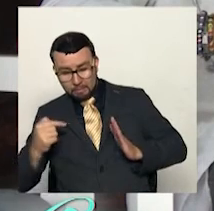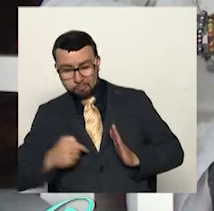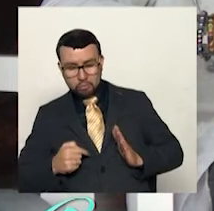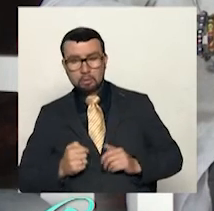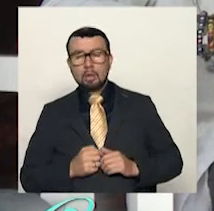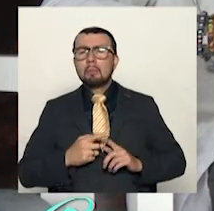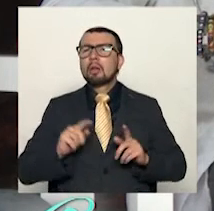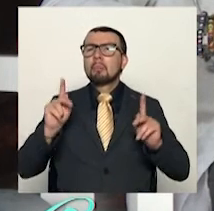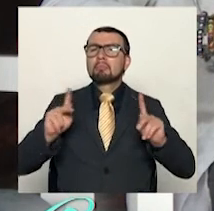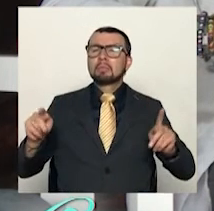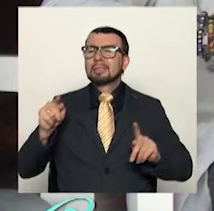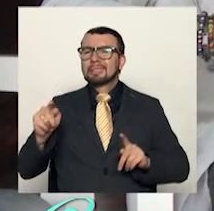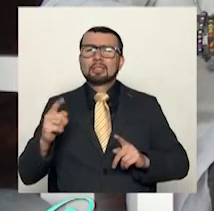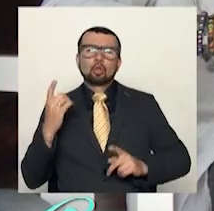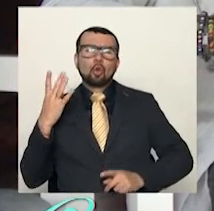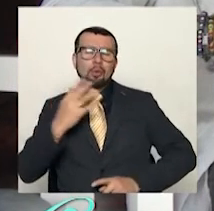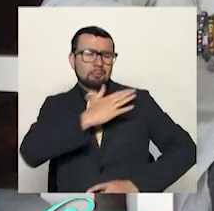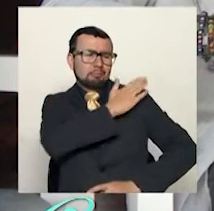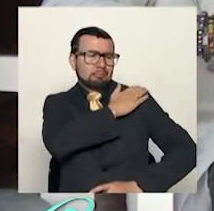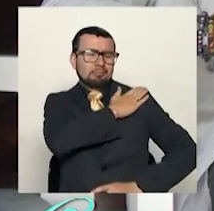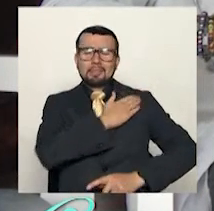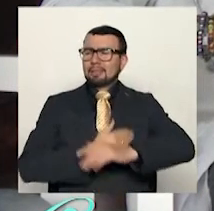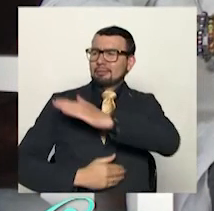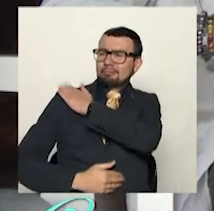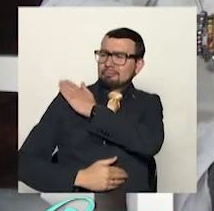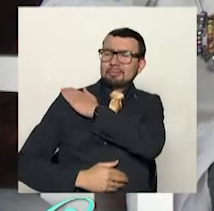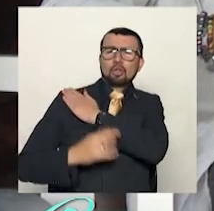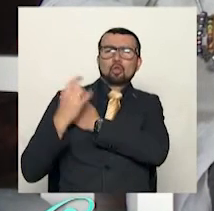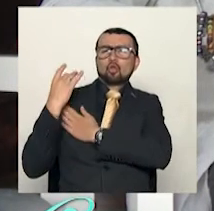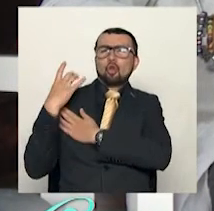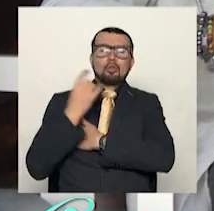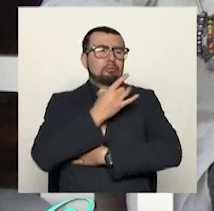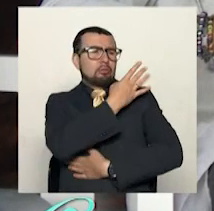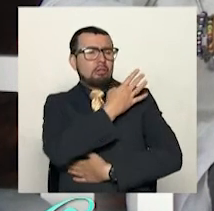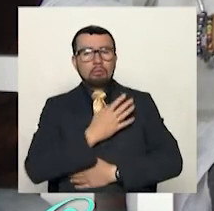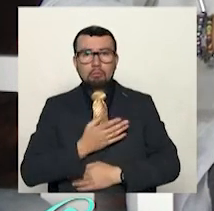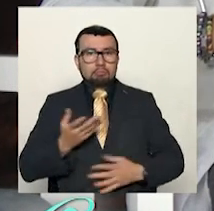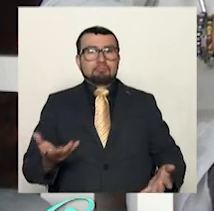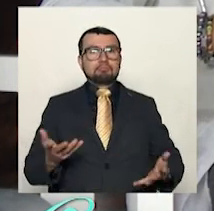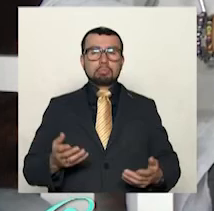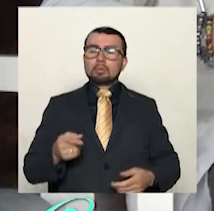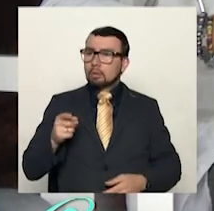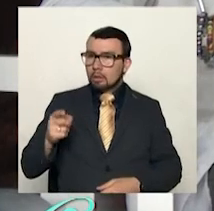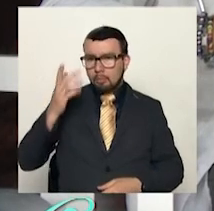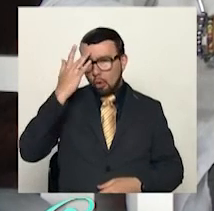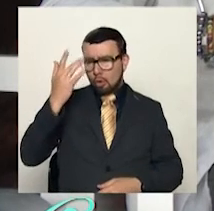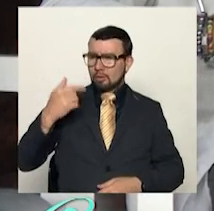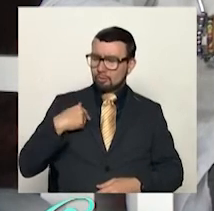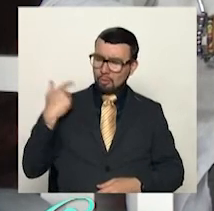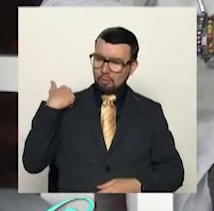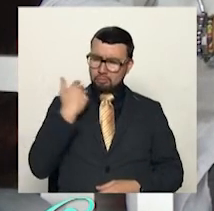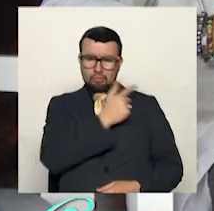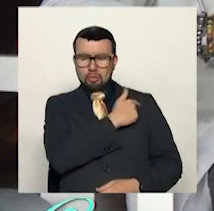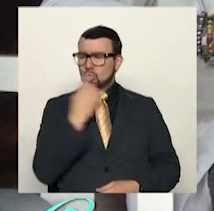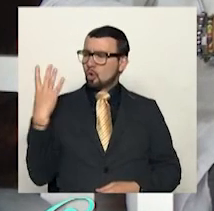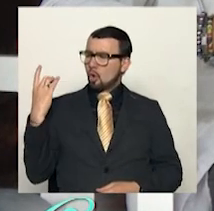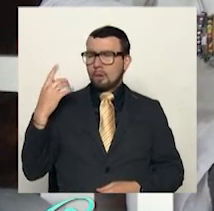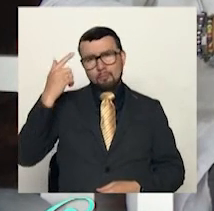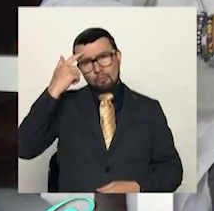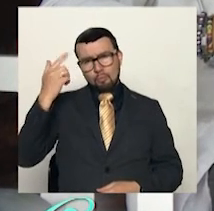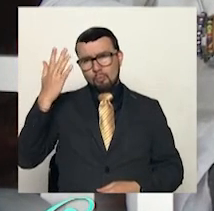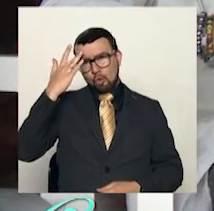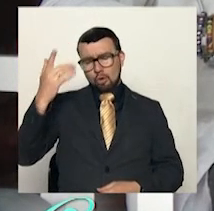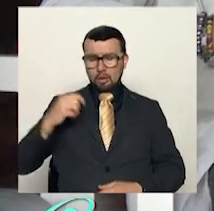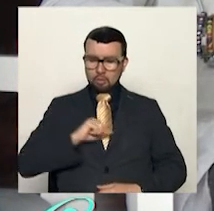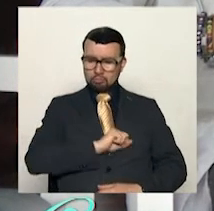dolores en los hombros, y entonces la gente dice, pues que me duele el hombro, porque me mandaron una ecografía del abdomen.